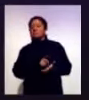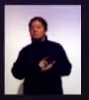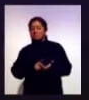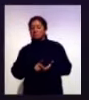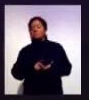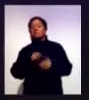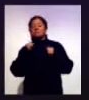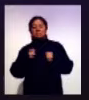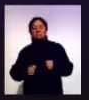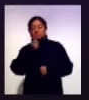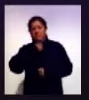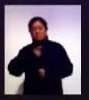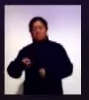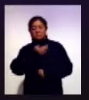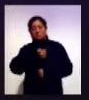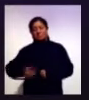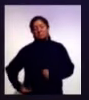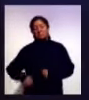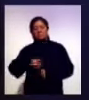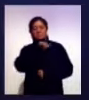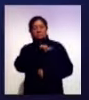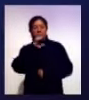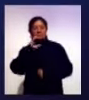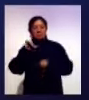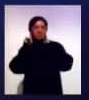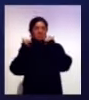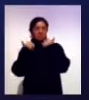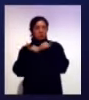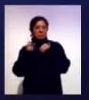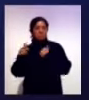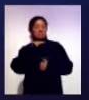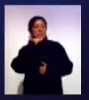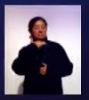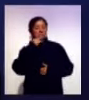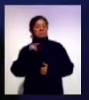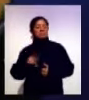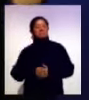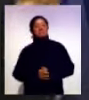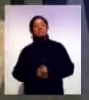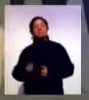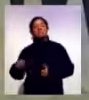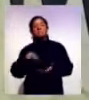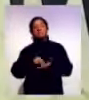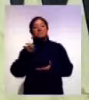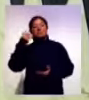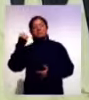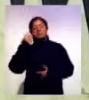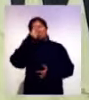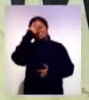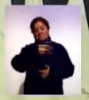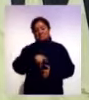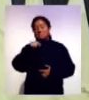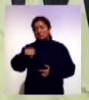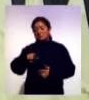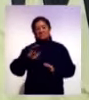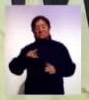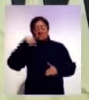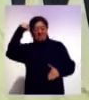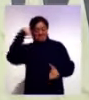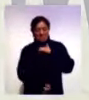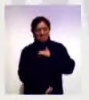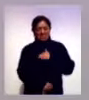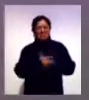de Mexicanos contra la Corrupción y la Impunidad, Claudio González, al impartir la conferencia, México no está condenado a ser un país